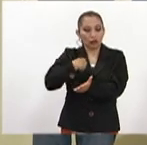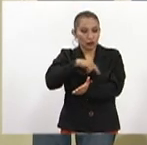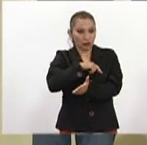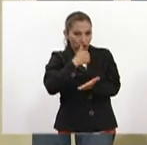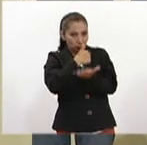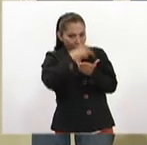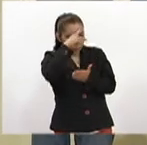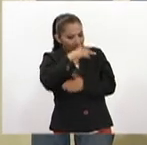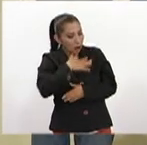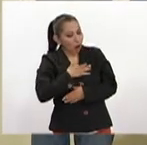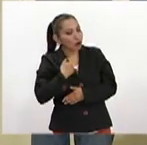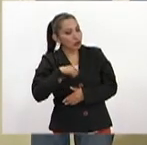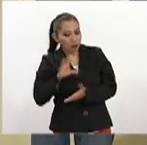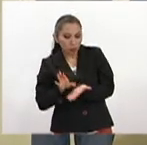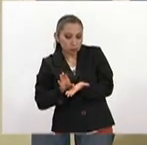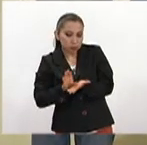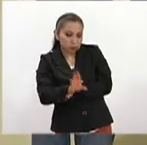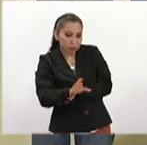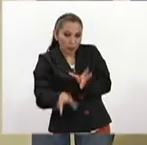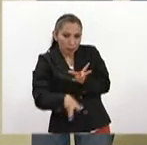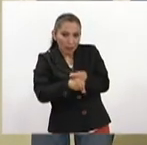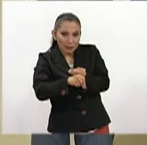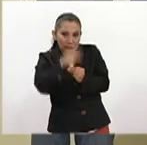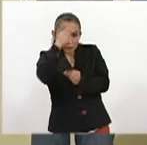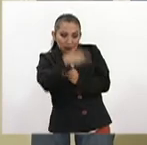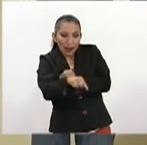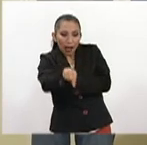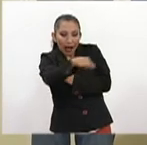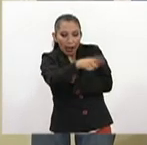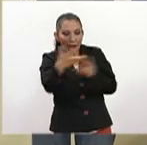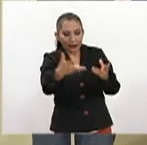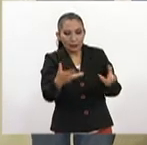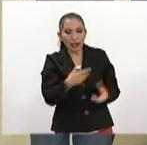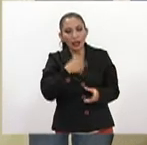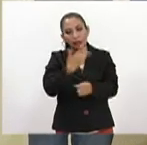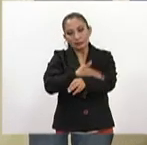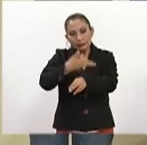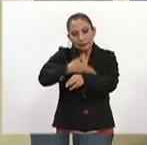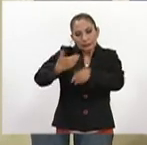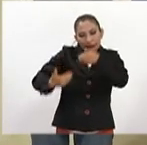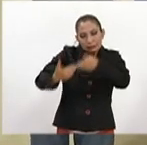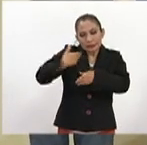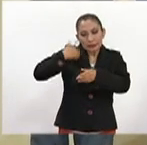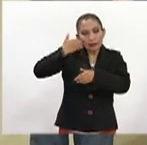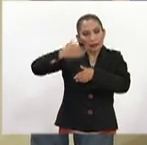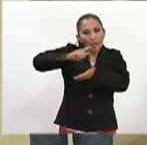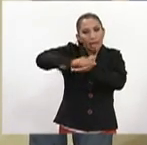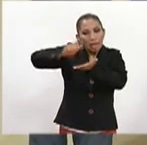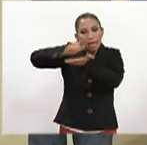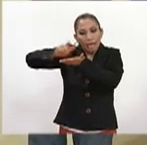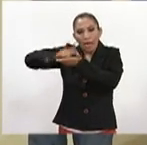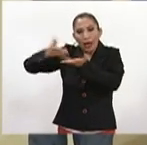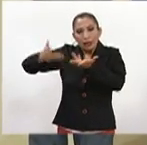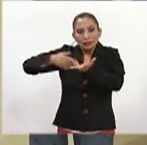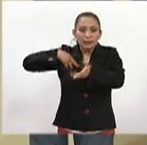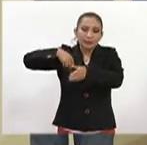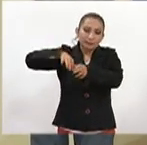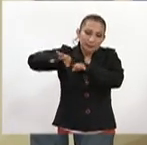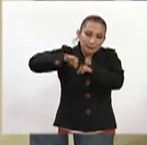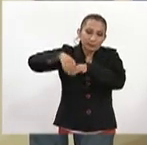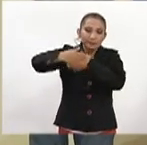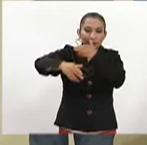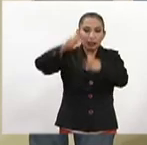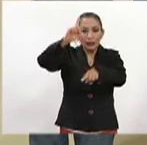nosotros estaremos colocando otro tanto para poder llevar a cabo pues el ajuste de estas tareas que se vienen realizando ya